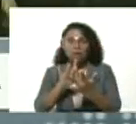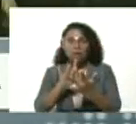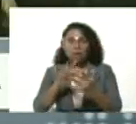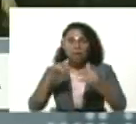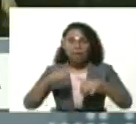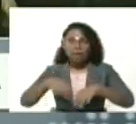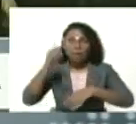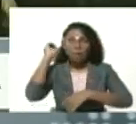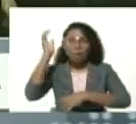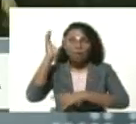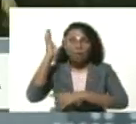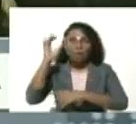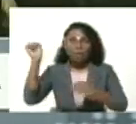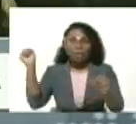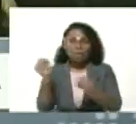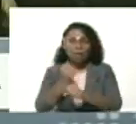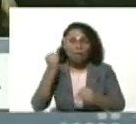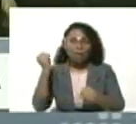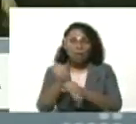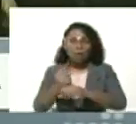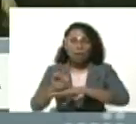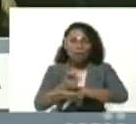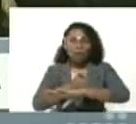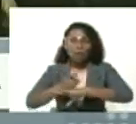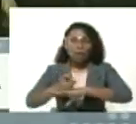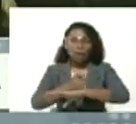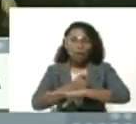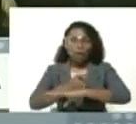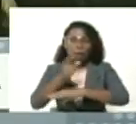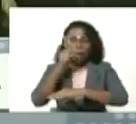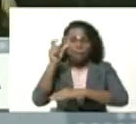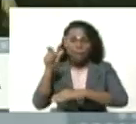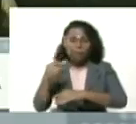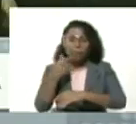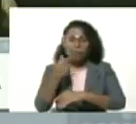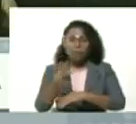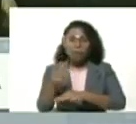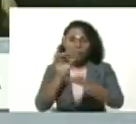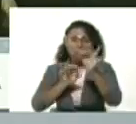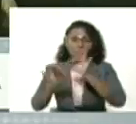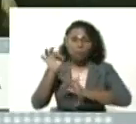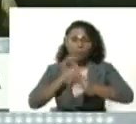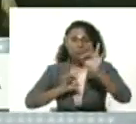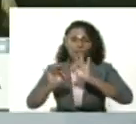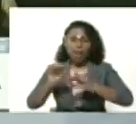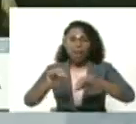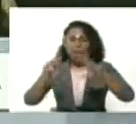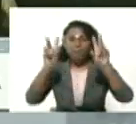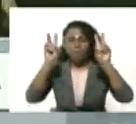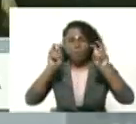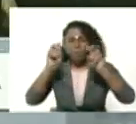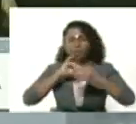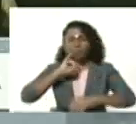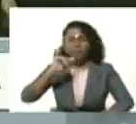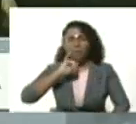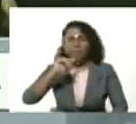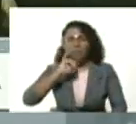esta jornada de trabajo al gobernador Justo Noguera para que nos diga las nuevas